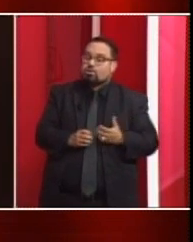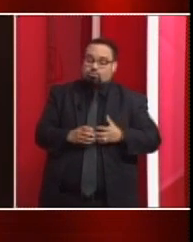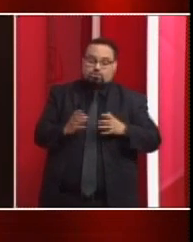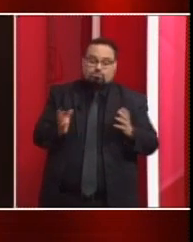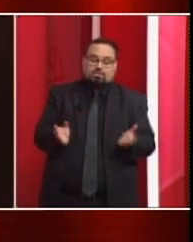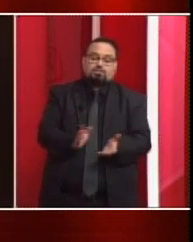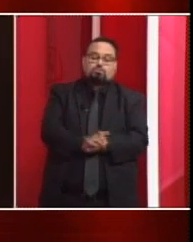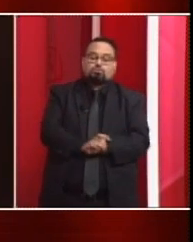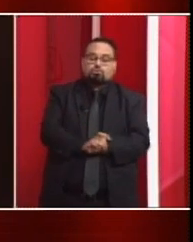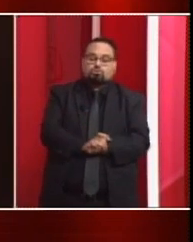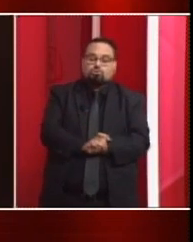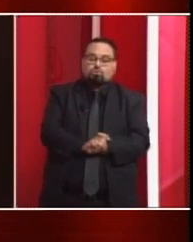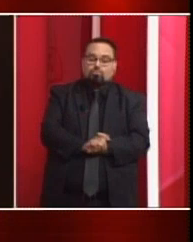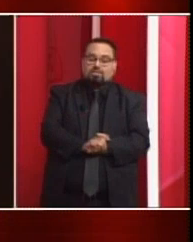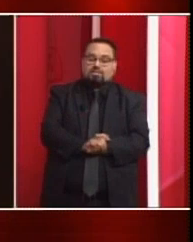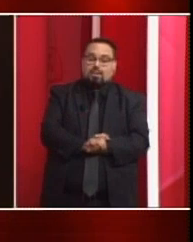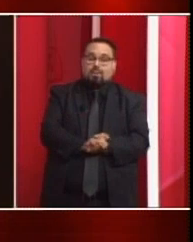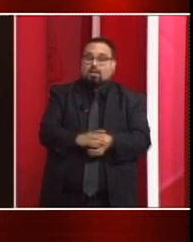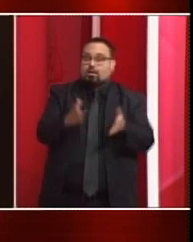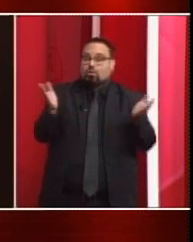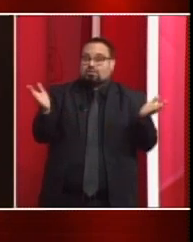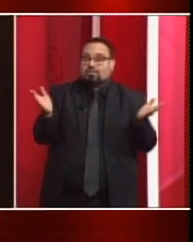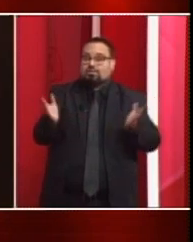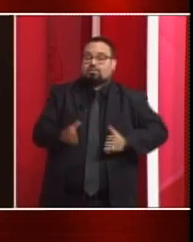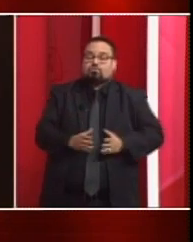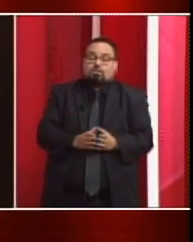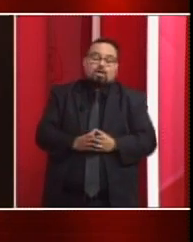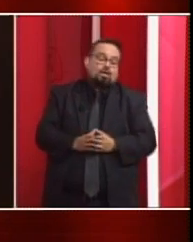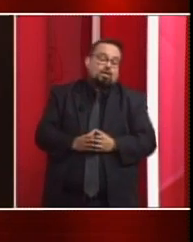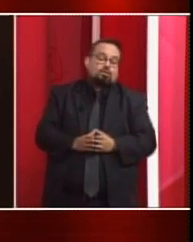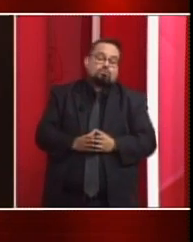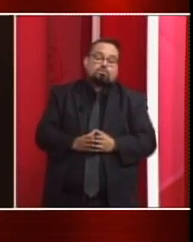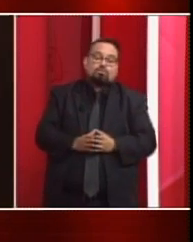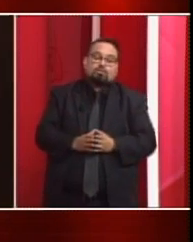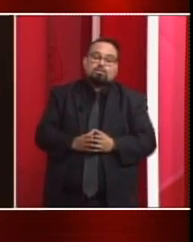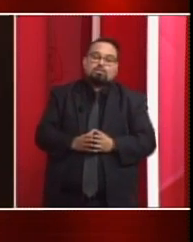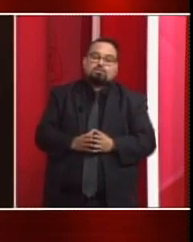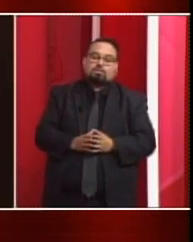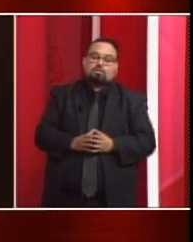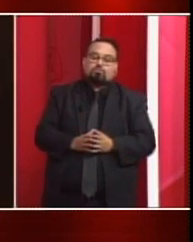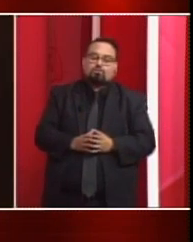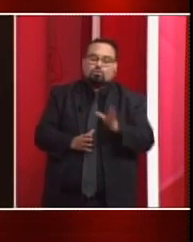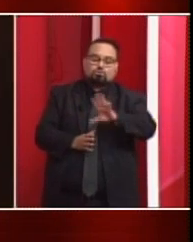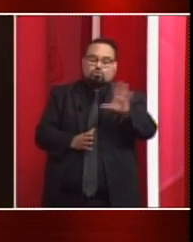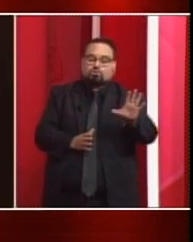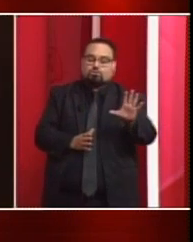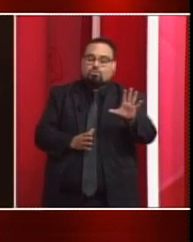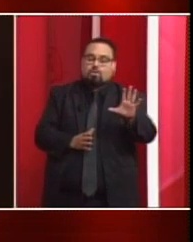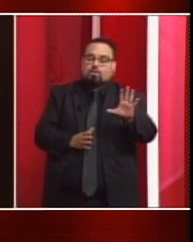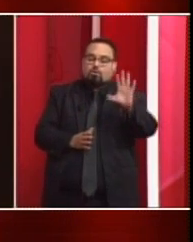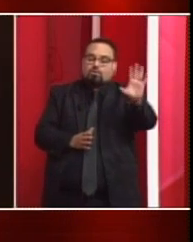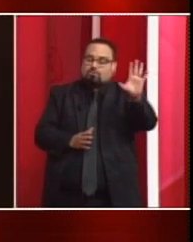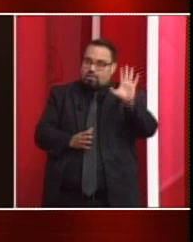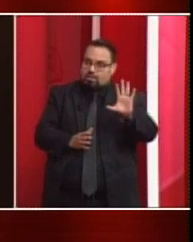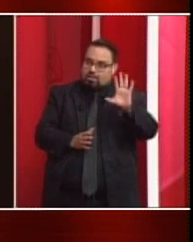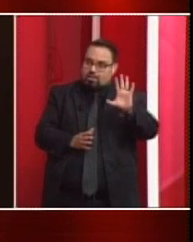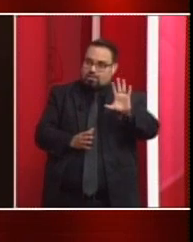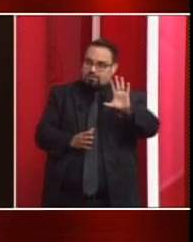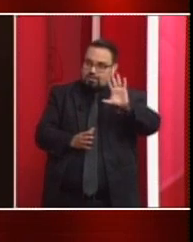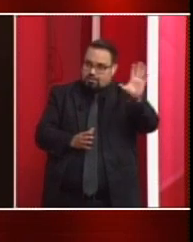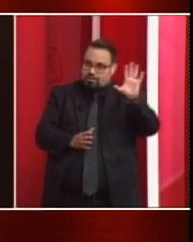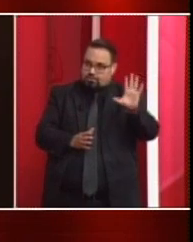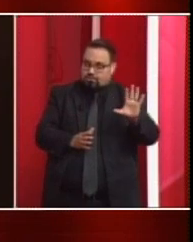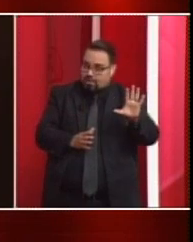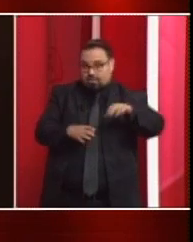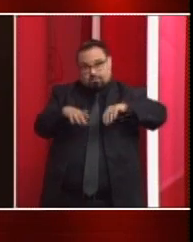Unidos, nuestro máximo socio comercial. Lo que está diciendo acá Alejandro Yamatei es que dos cosas, ¿no? Que Guatemala